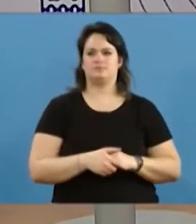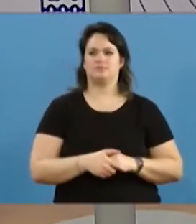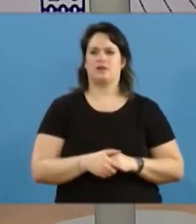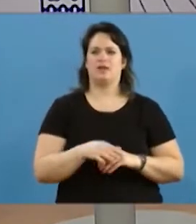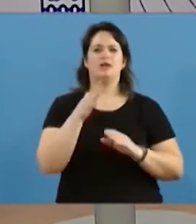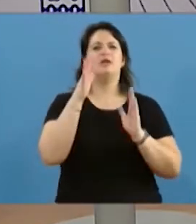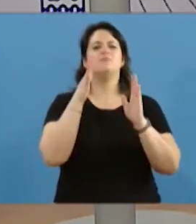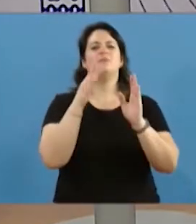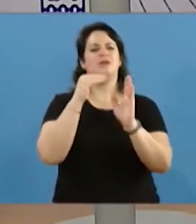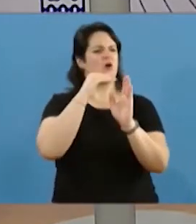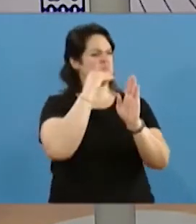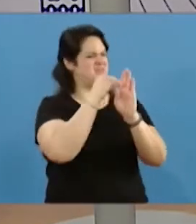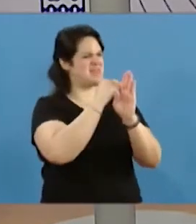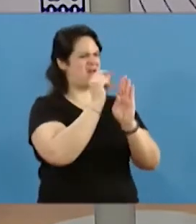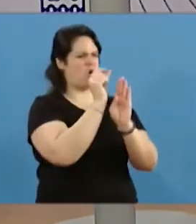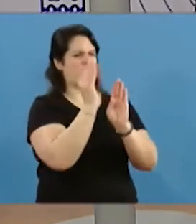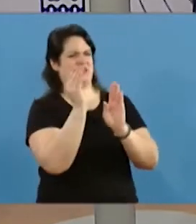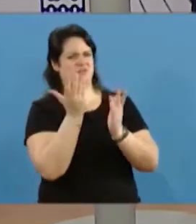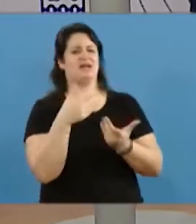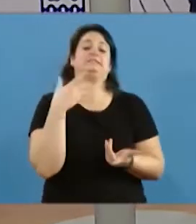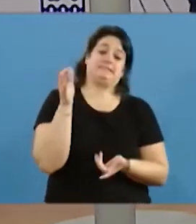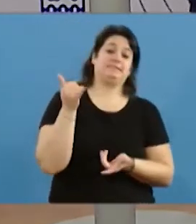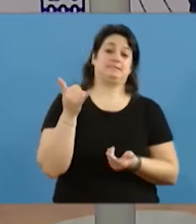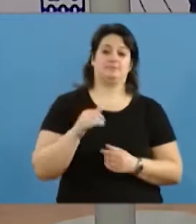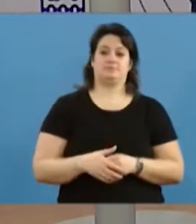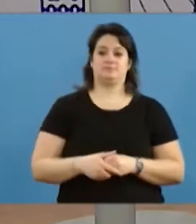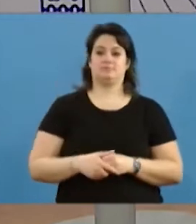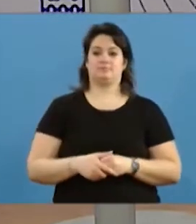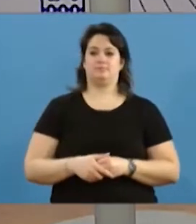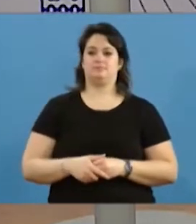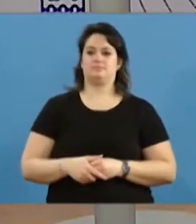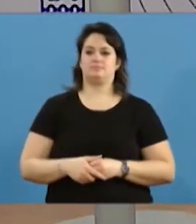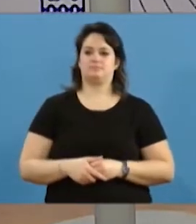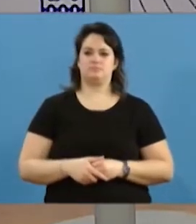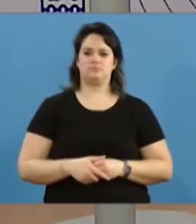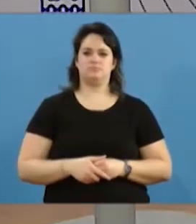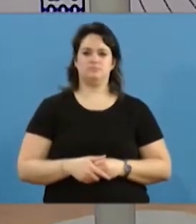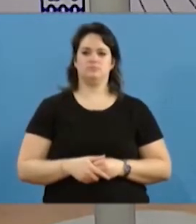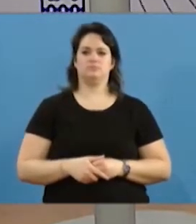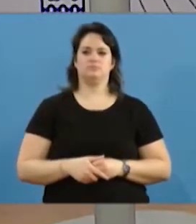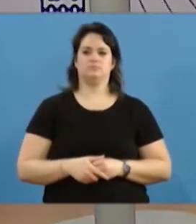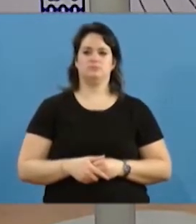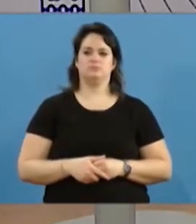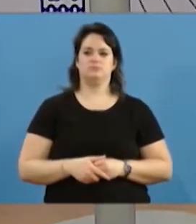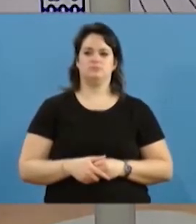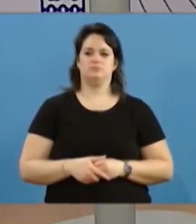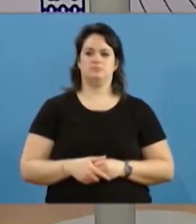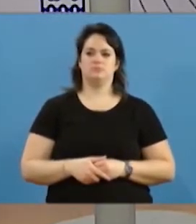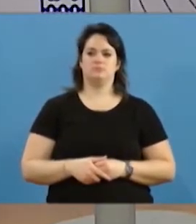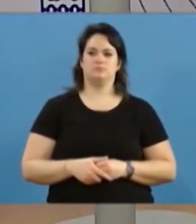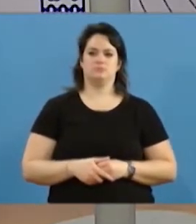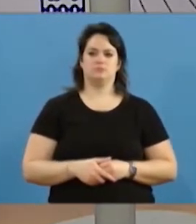en la mitad, un poquito más. Exactamente, un poquito más de la mitad. Entonces, vamos a ponerlo... Ah, entró re bien. Ahí